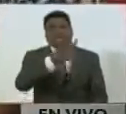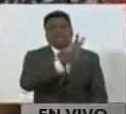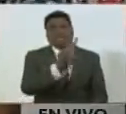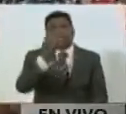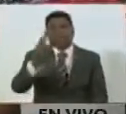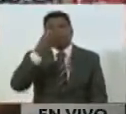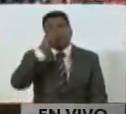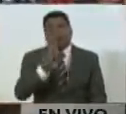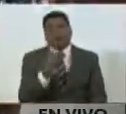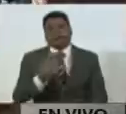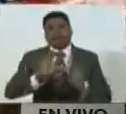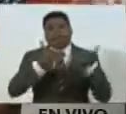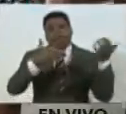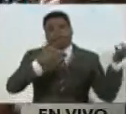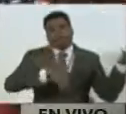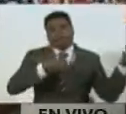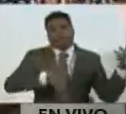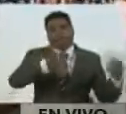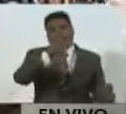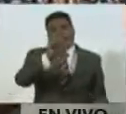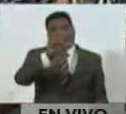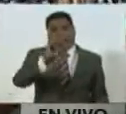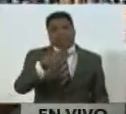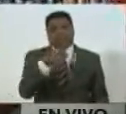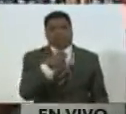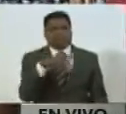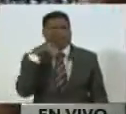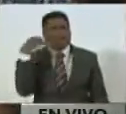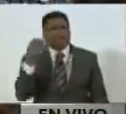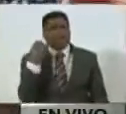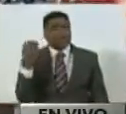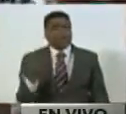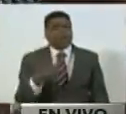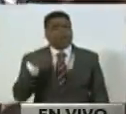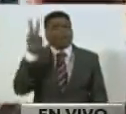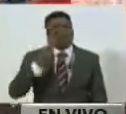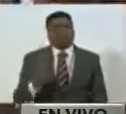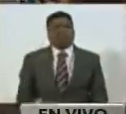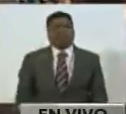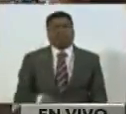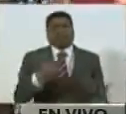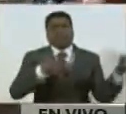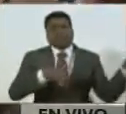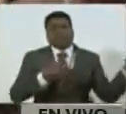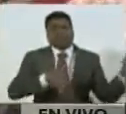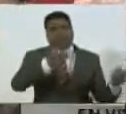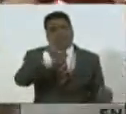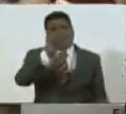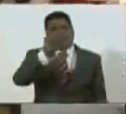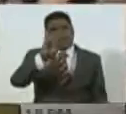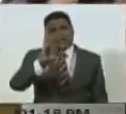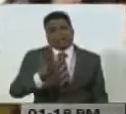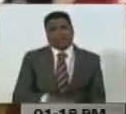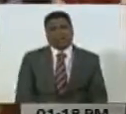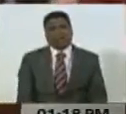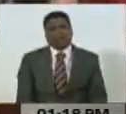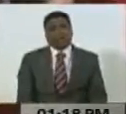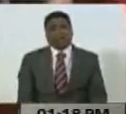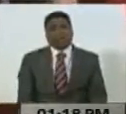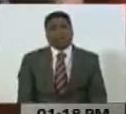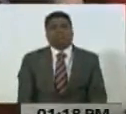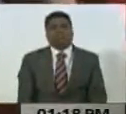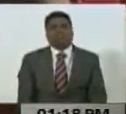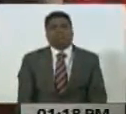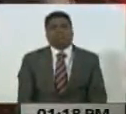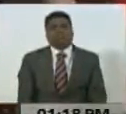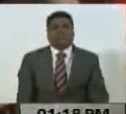de la siembra del cantor del pueblo, ¿qué le dice a la juventud venezolana? Ali Primera es la cuarta raíz de este